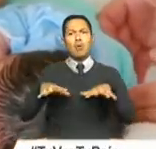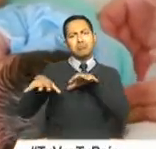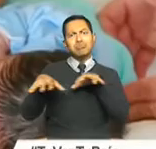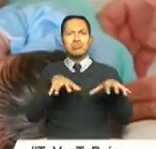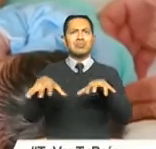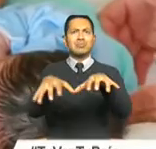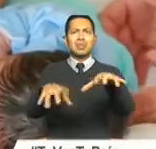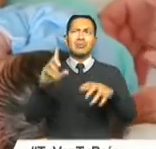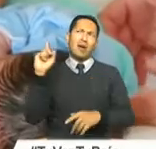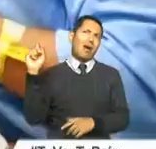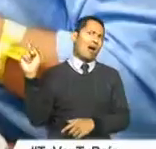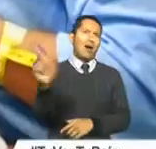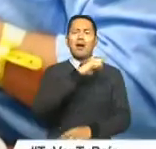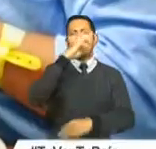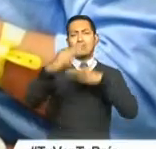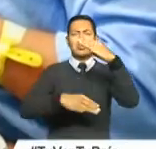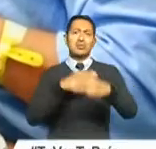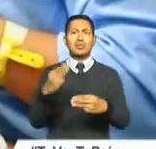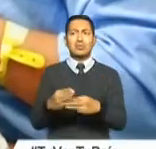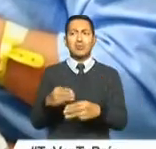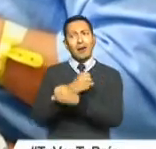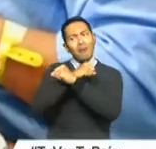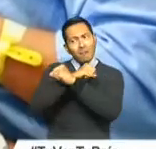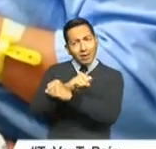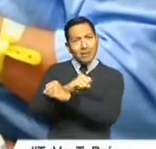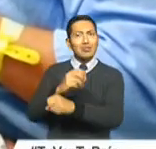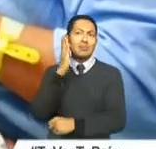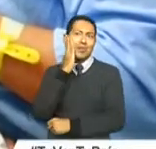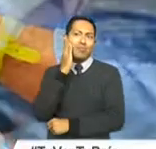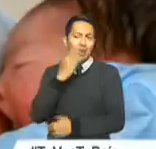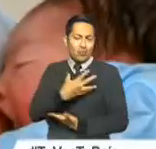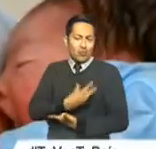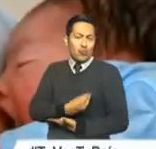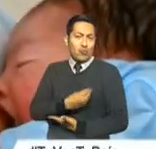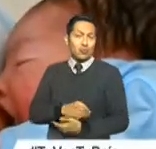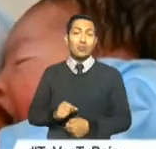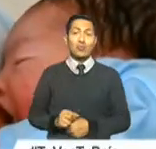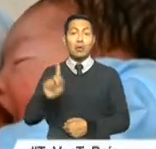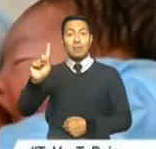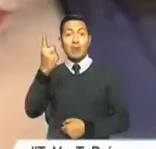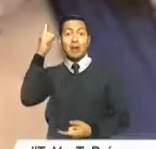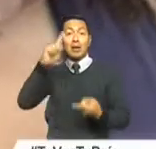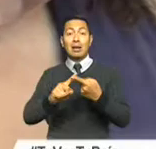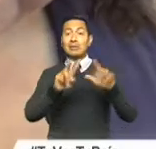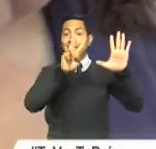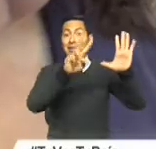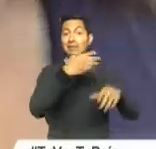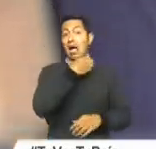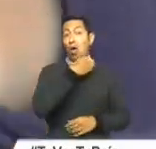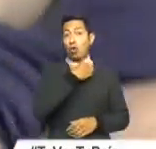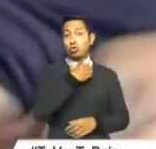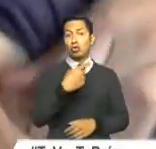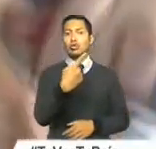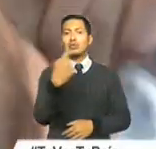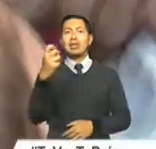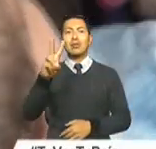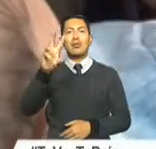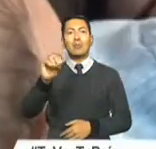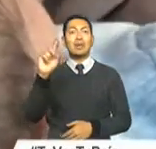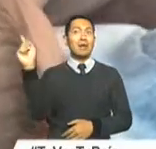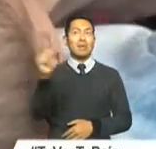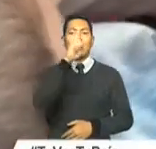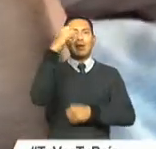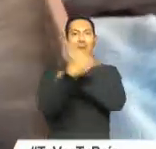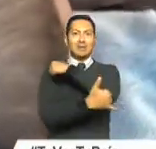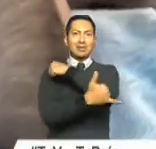en defensa de esta actividad. Se celebra cada año del 1 al 7 de agosto en más de 120 países alrededor del mundo.